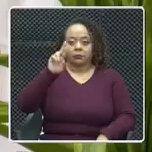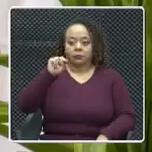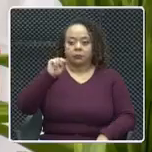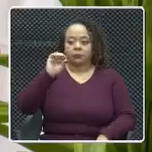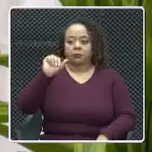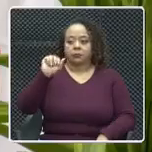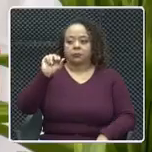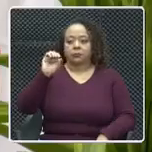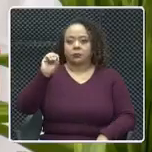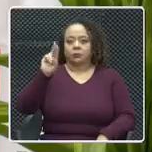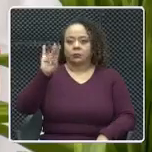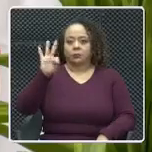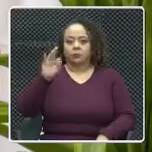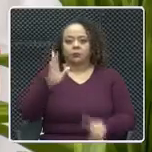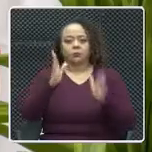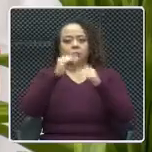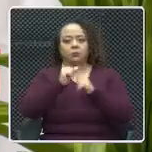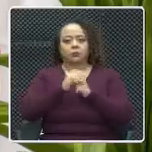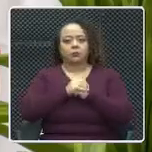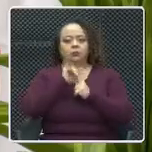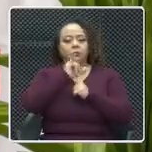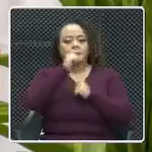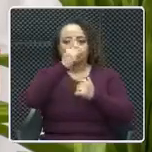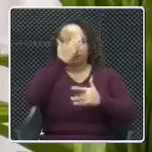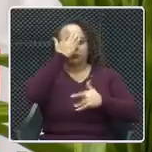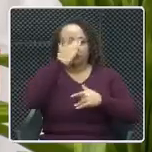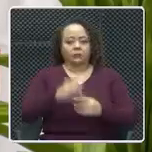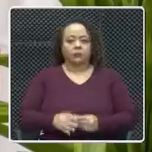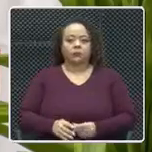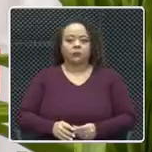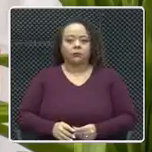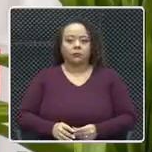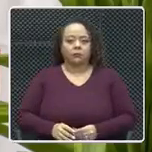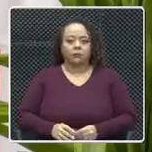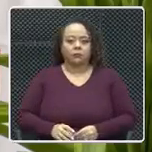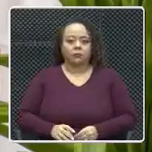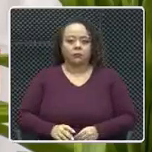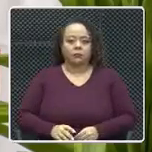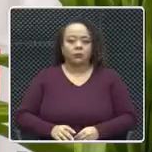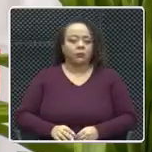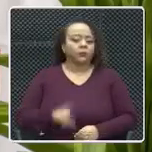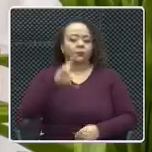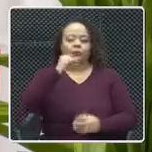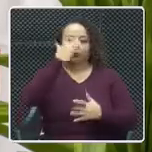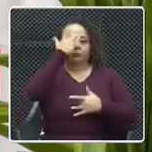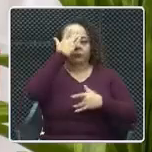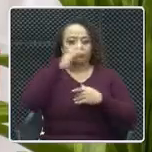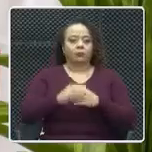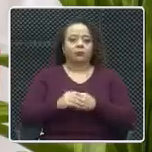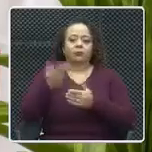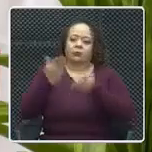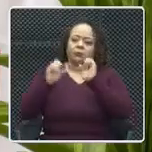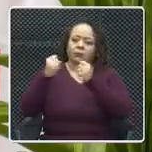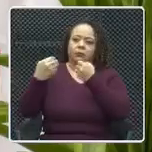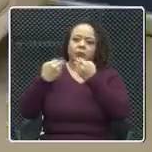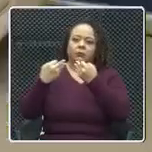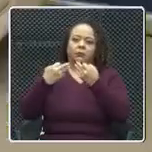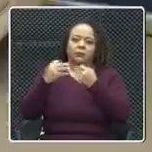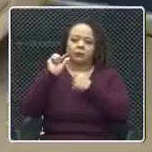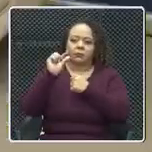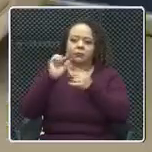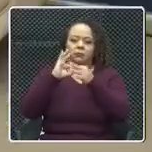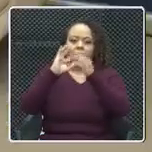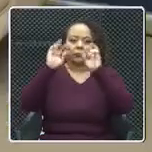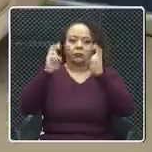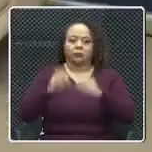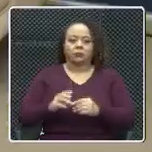una sintomatología. Es una patología. Es una patología. Tal vez, no es. Ah, no es una patología. Tal vez si nos pueden ampliar un poquitito más sobre